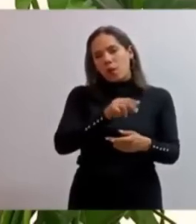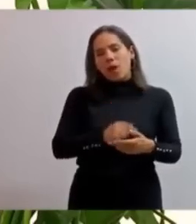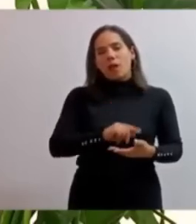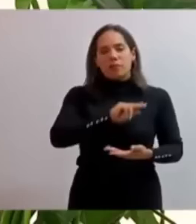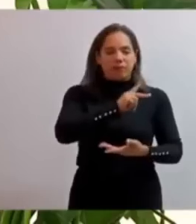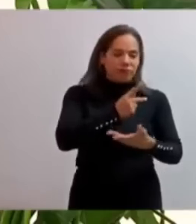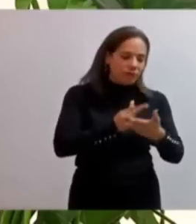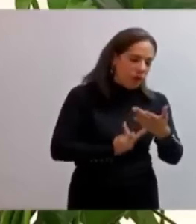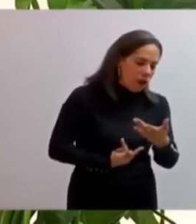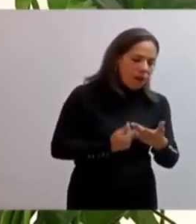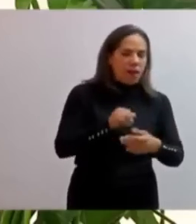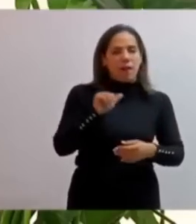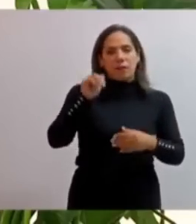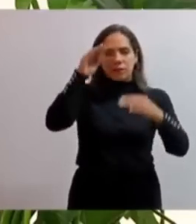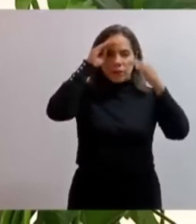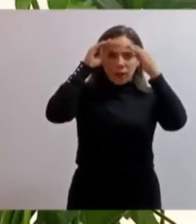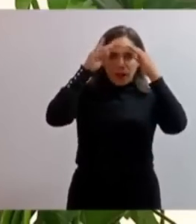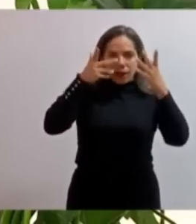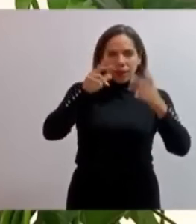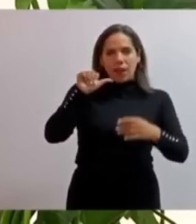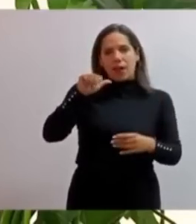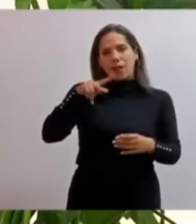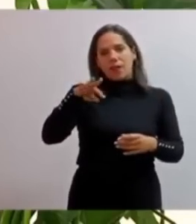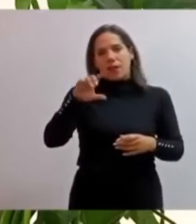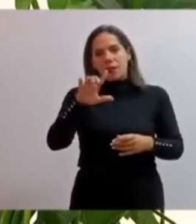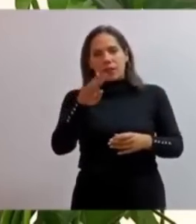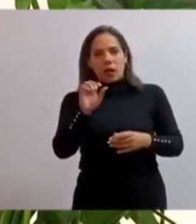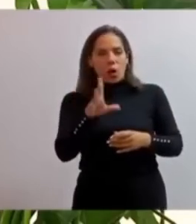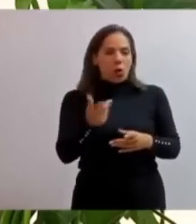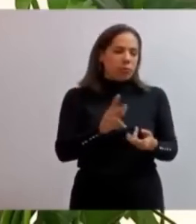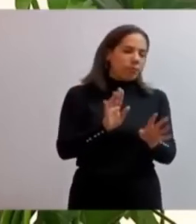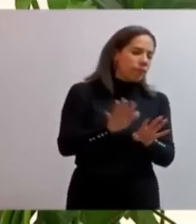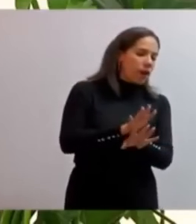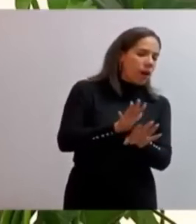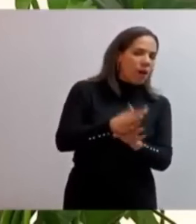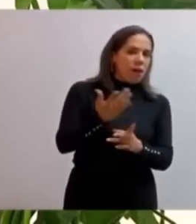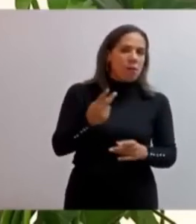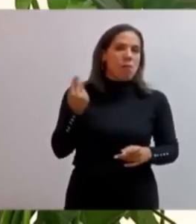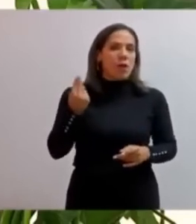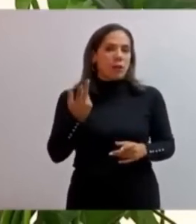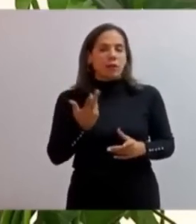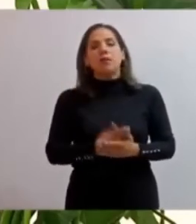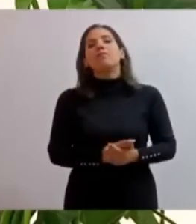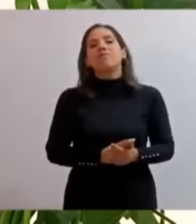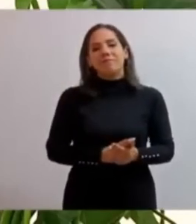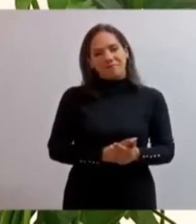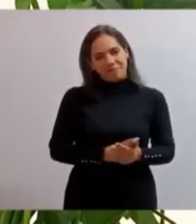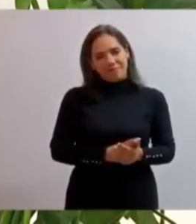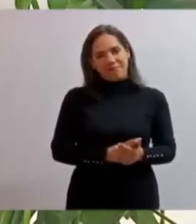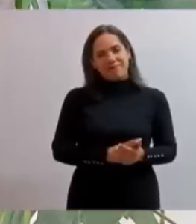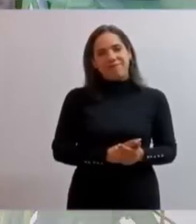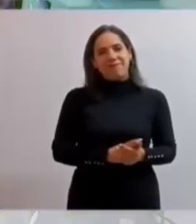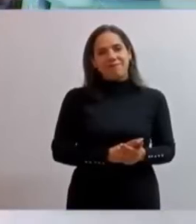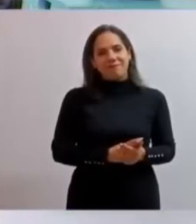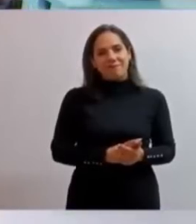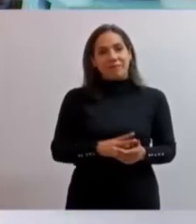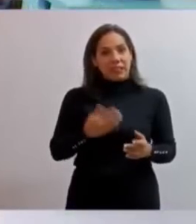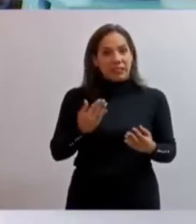que incorporar los elementos más relevantes que haya en su contexto escolar.